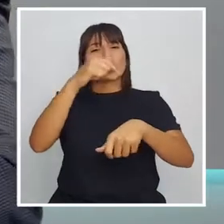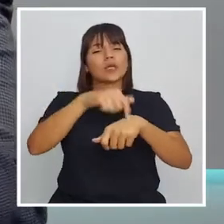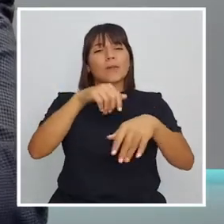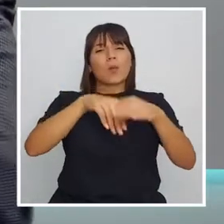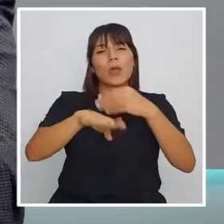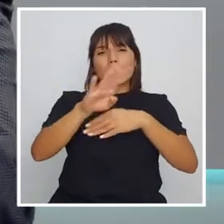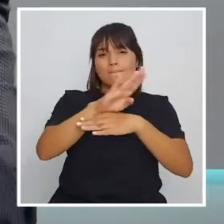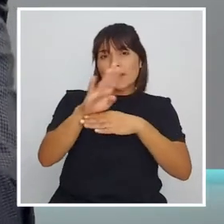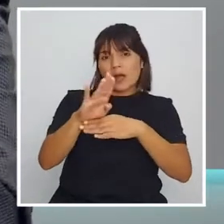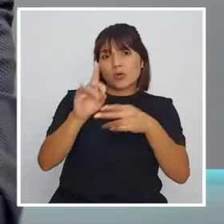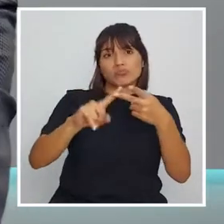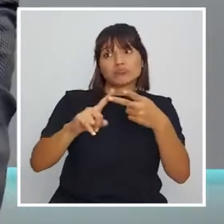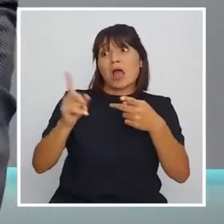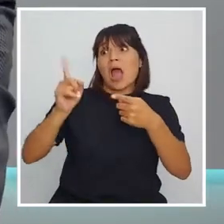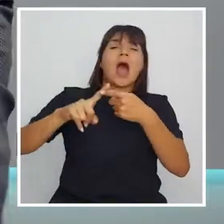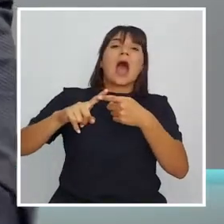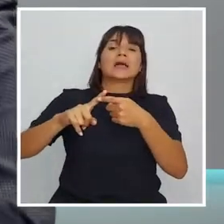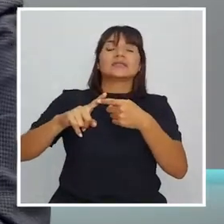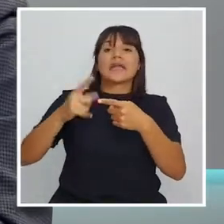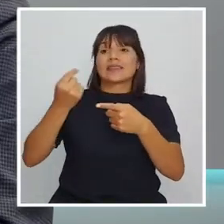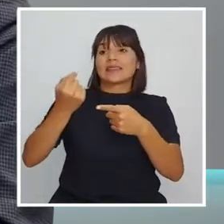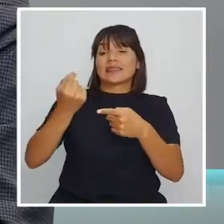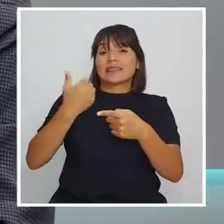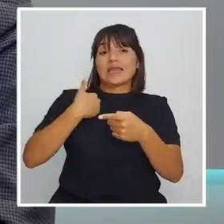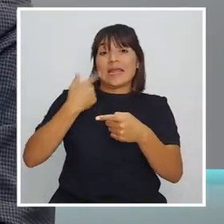me pagan algún interés, muy poquito, pero algo me pagan.